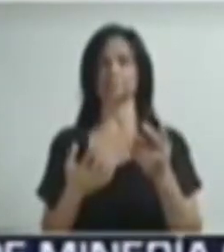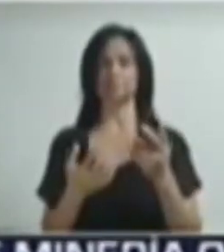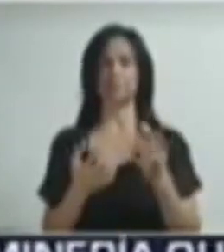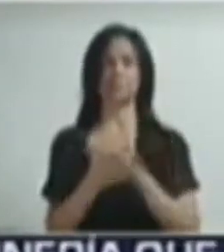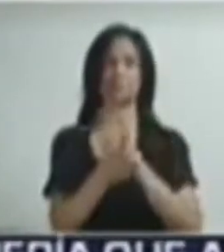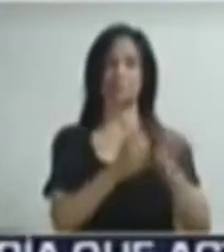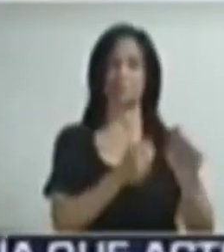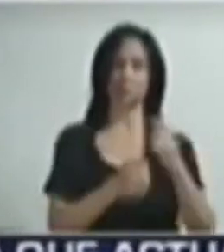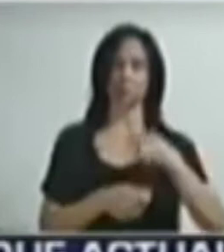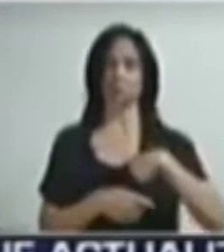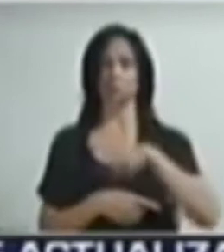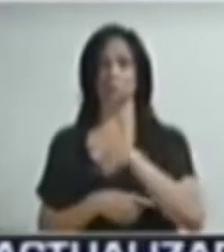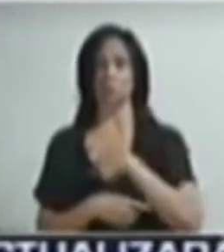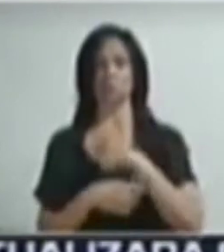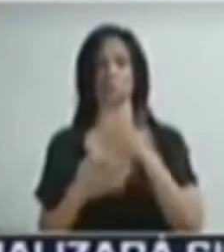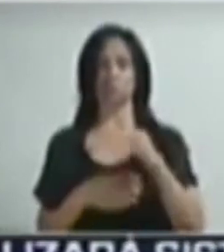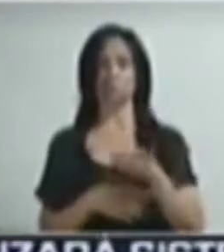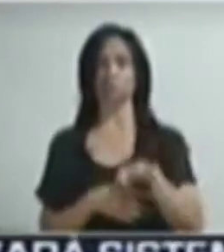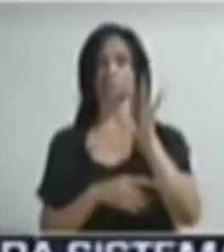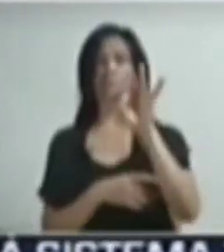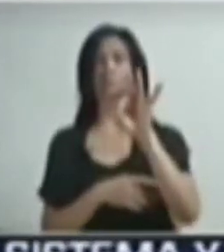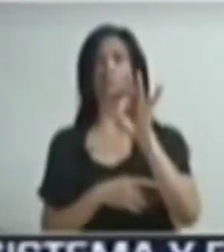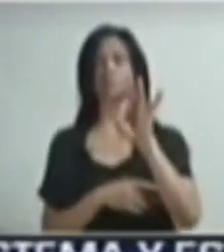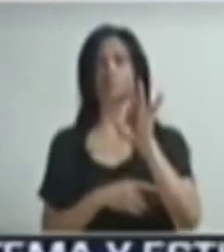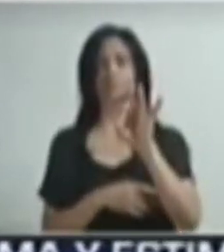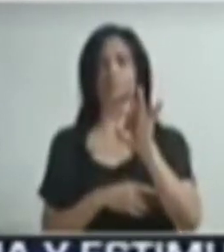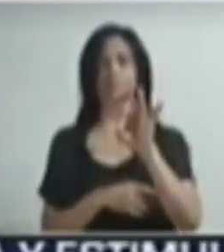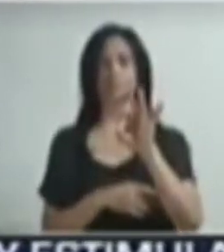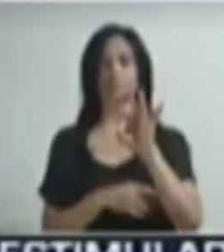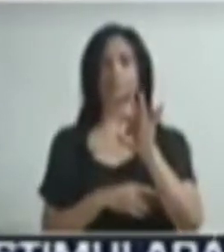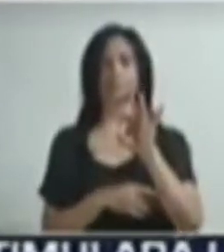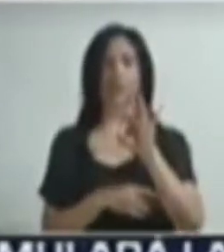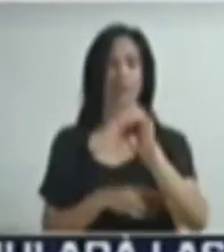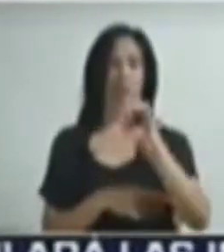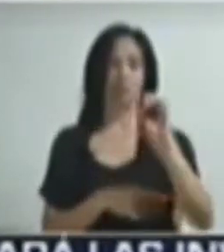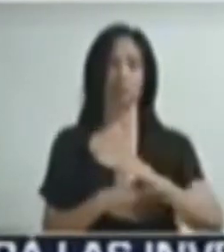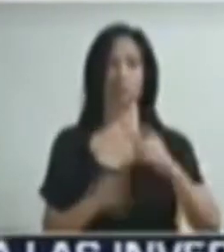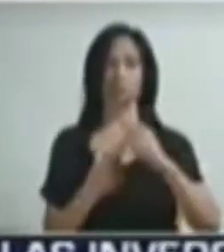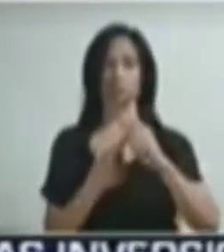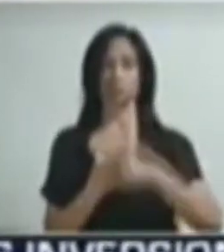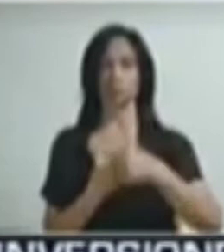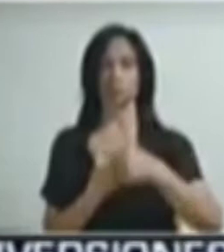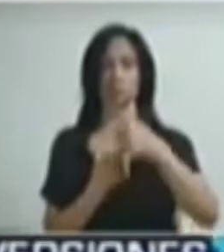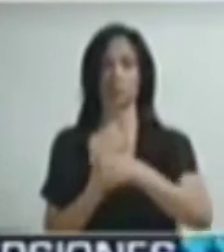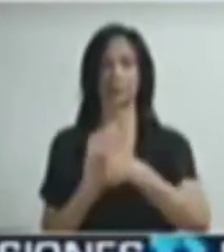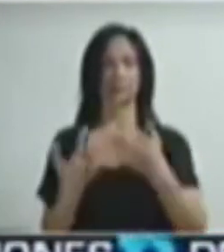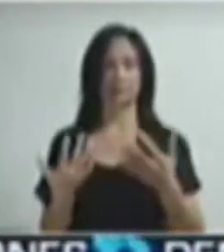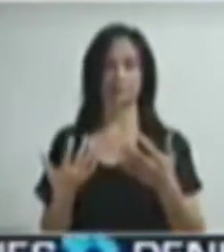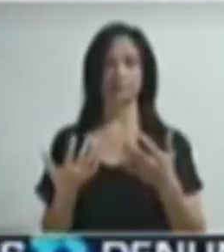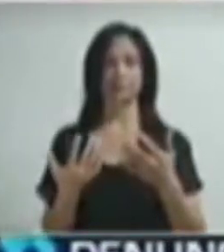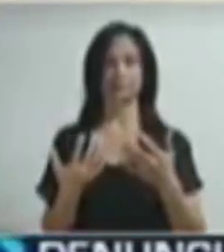Nosotros encontramos más de la mitad de los bananos prácticamente para